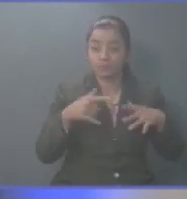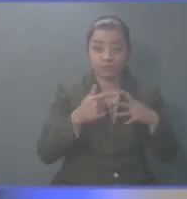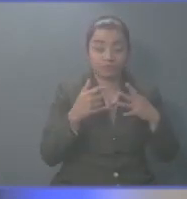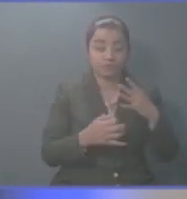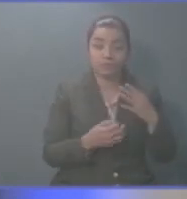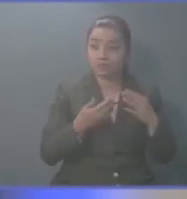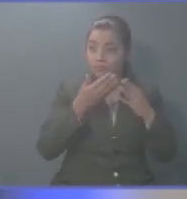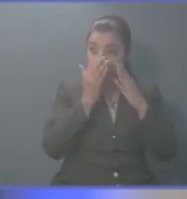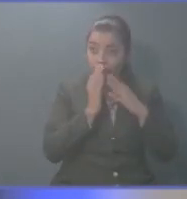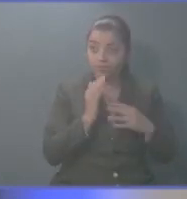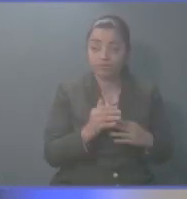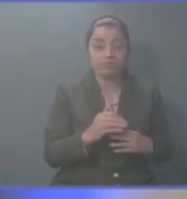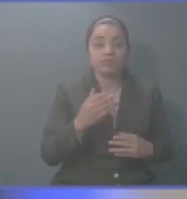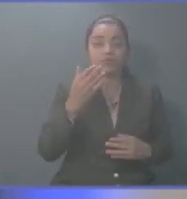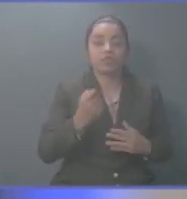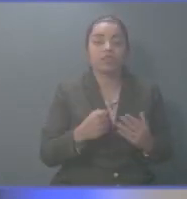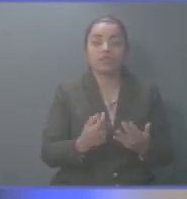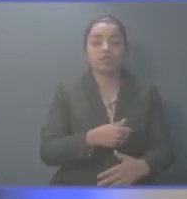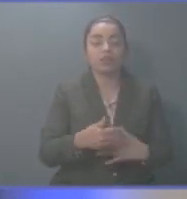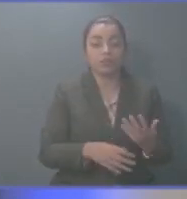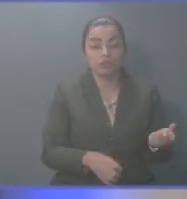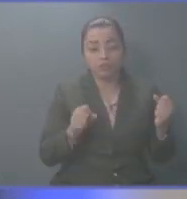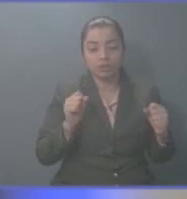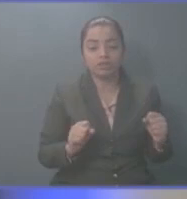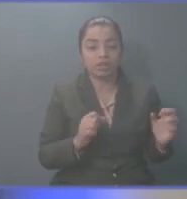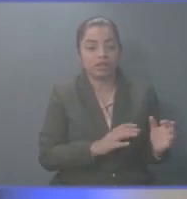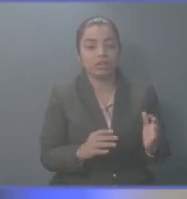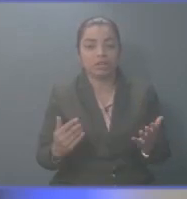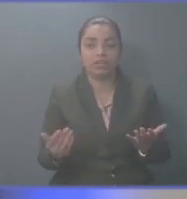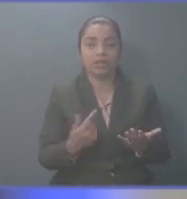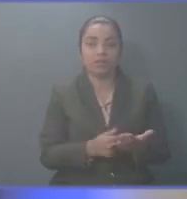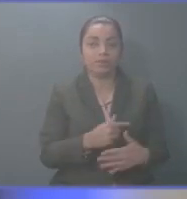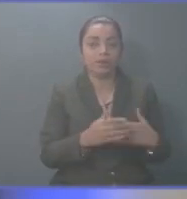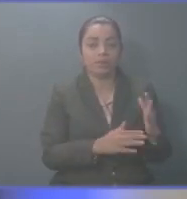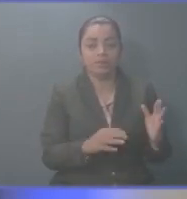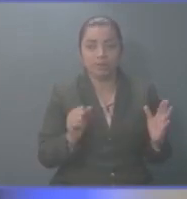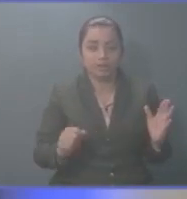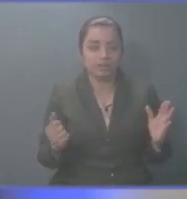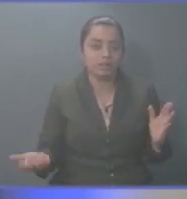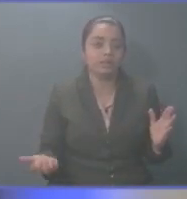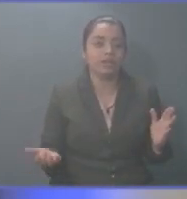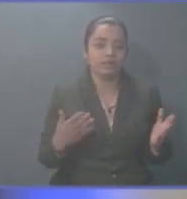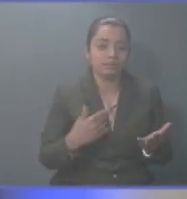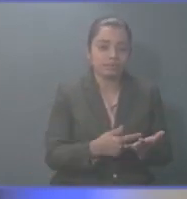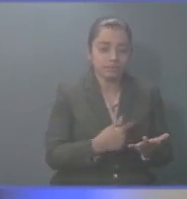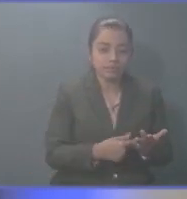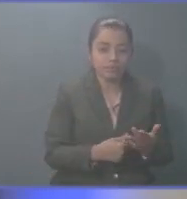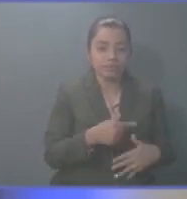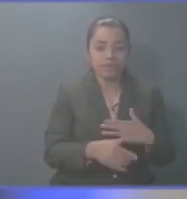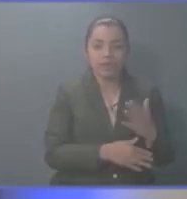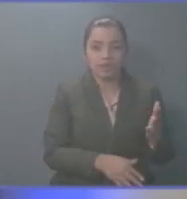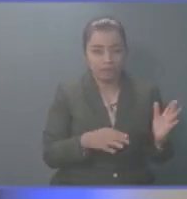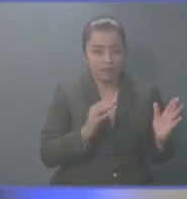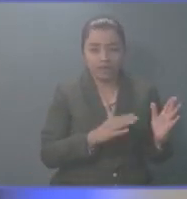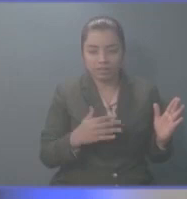agua y el viernes ya la población va a tener el vital líquido 24 horas los 7 días de la semana. Eso es falso, y quien quiera vender